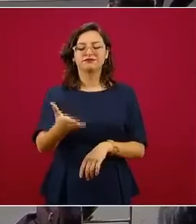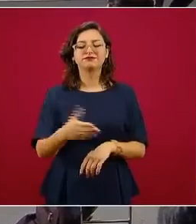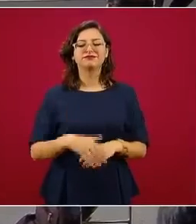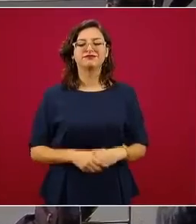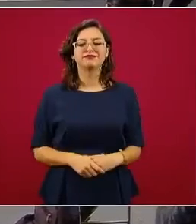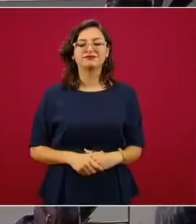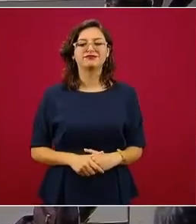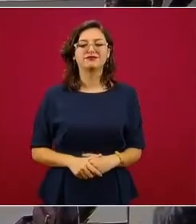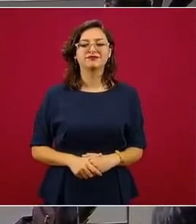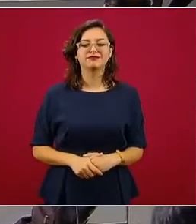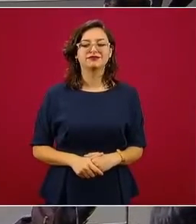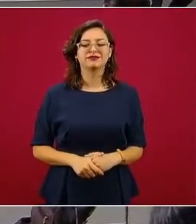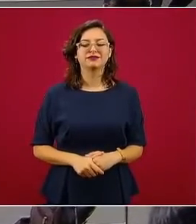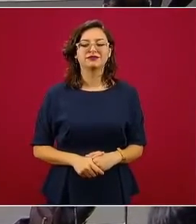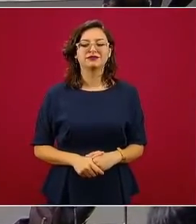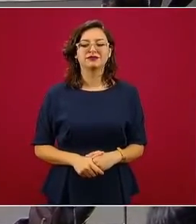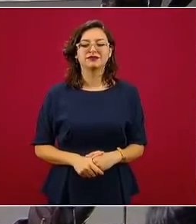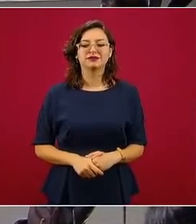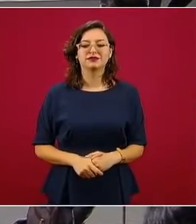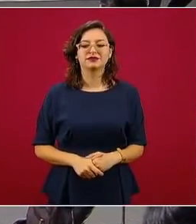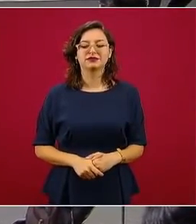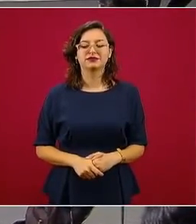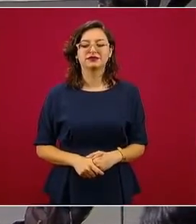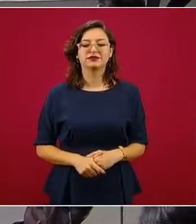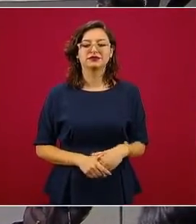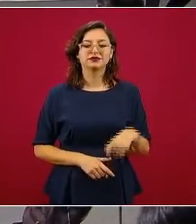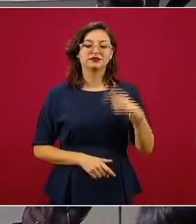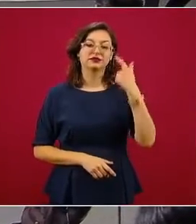Entonces, regreso,